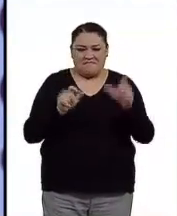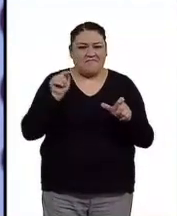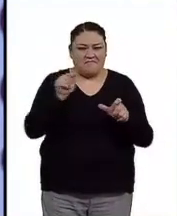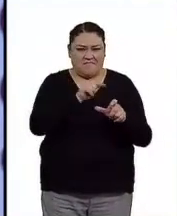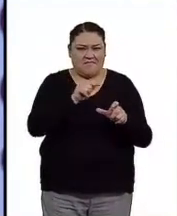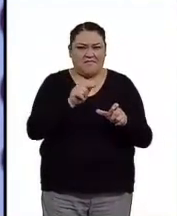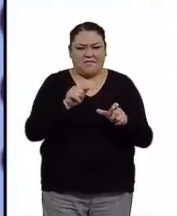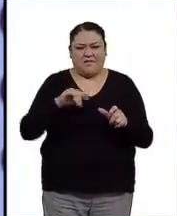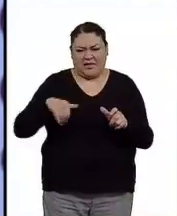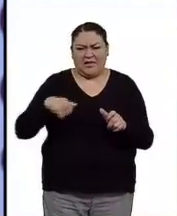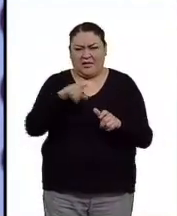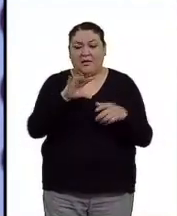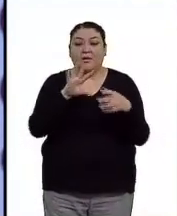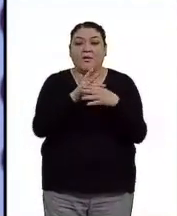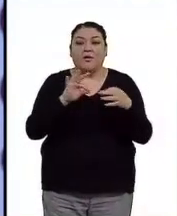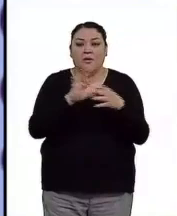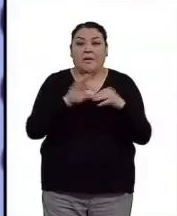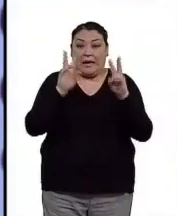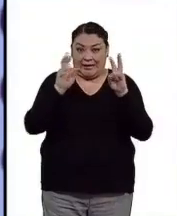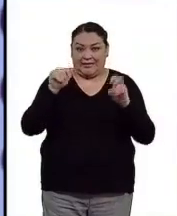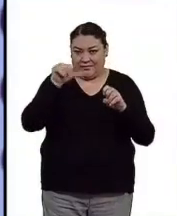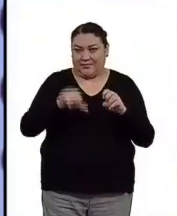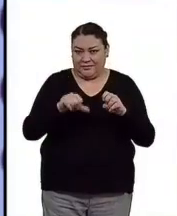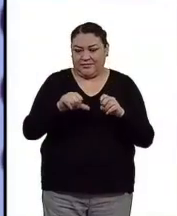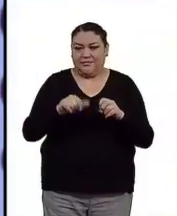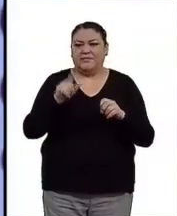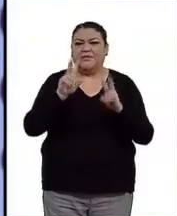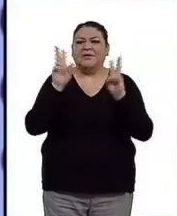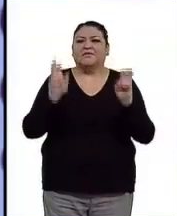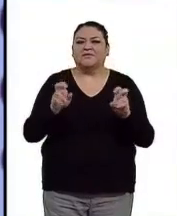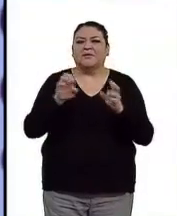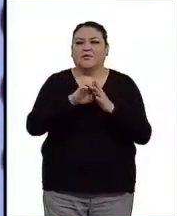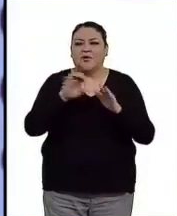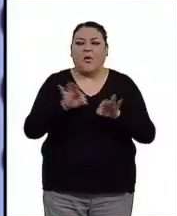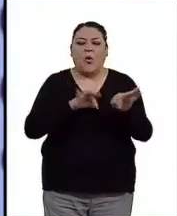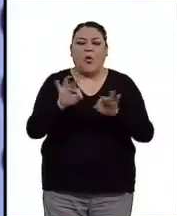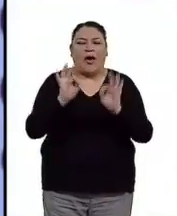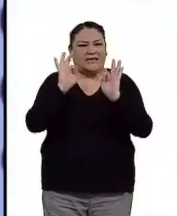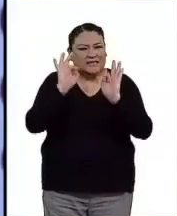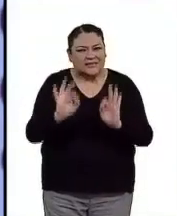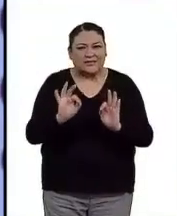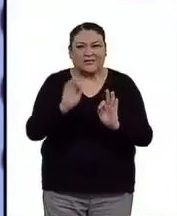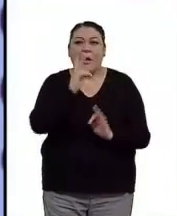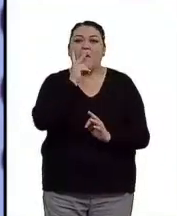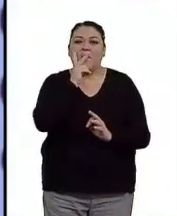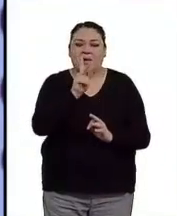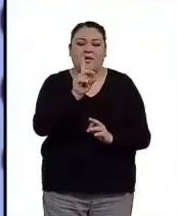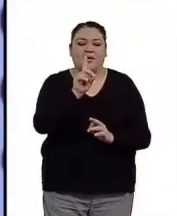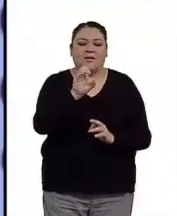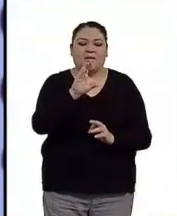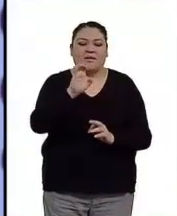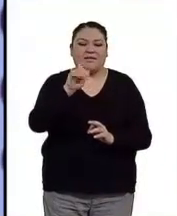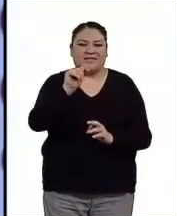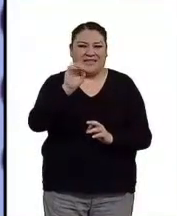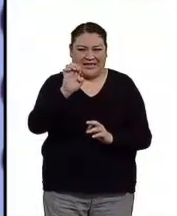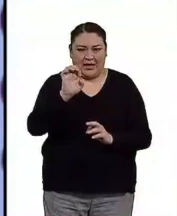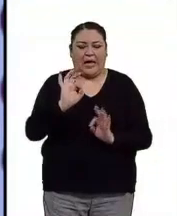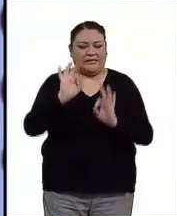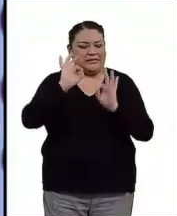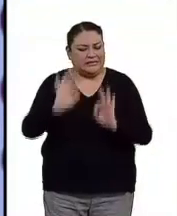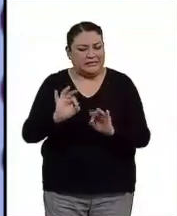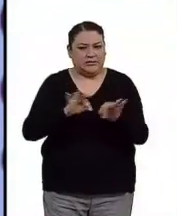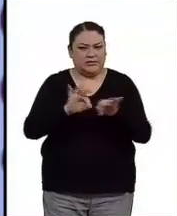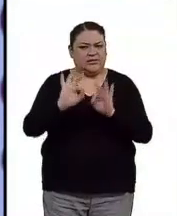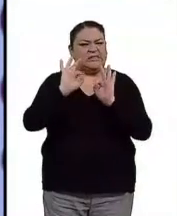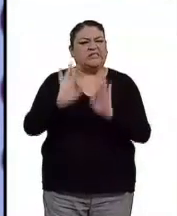juega sobre todo para el tema que nos ocupa el día de hoy, es el tema del trabajo decente. O sea, aquí nos puedes explicar un poco en